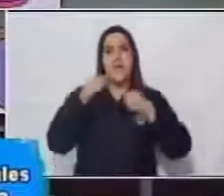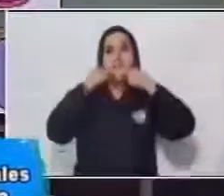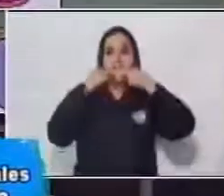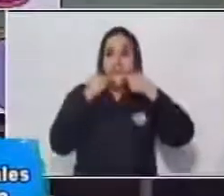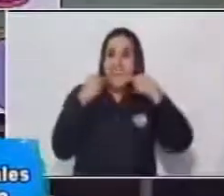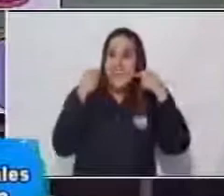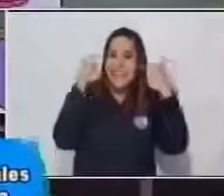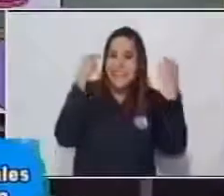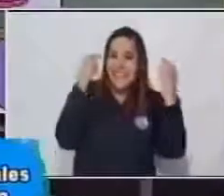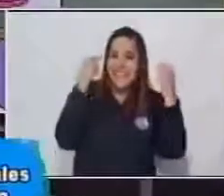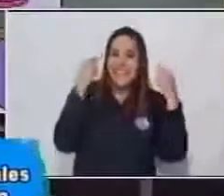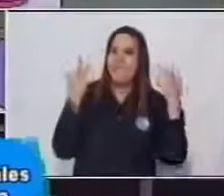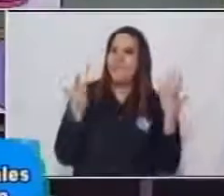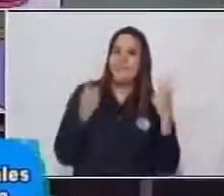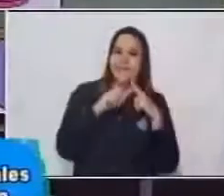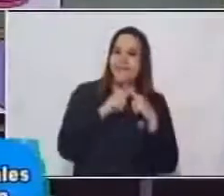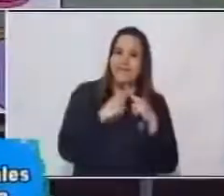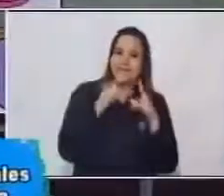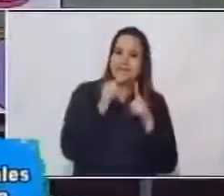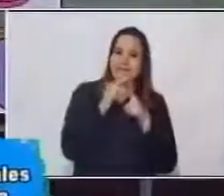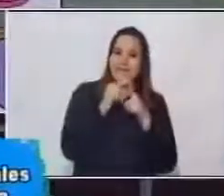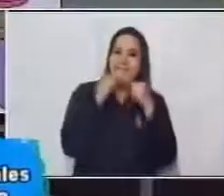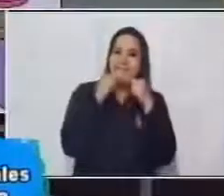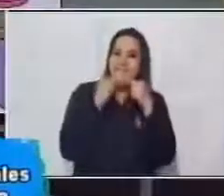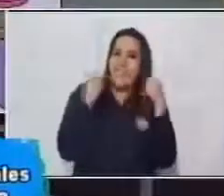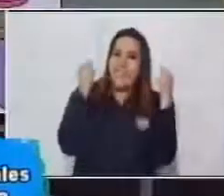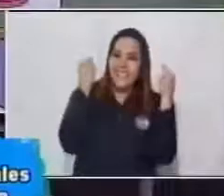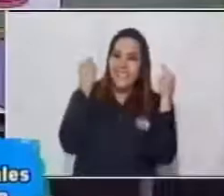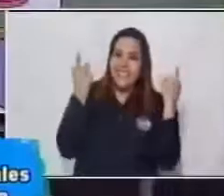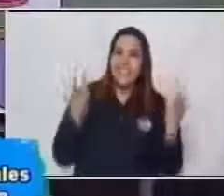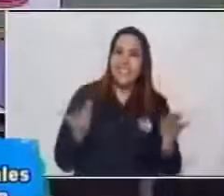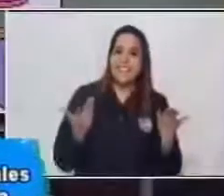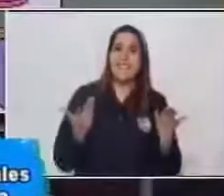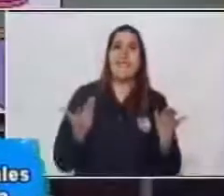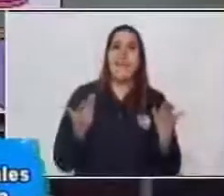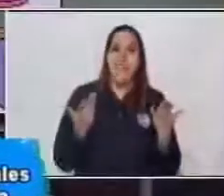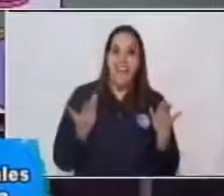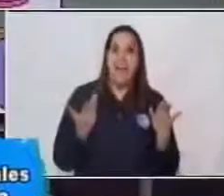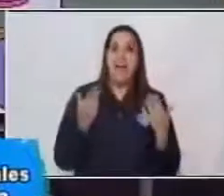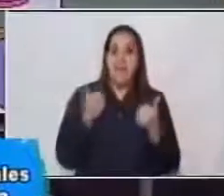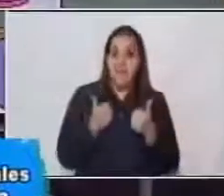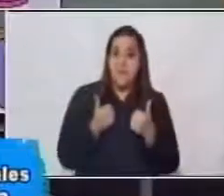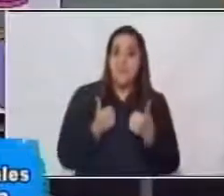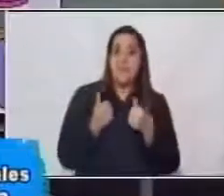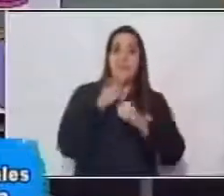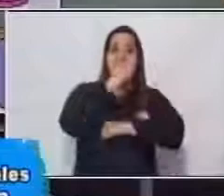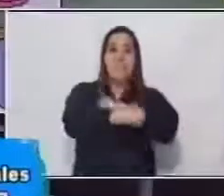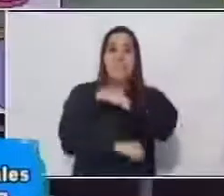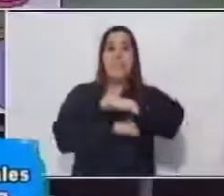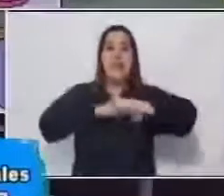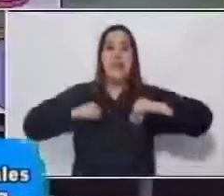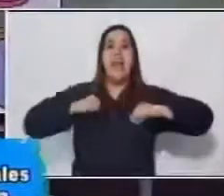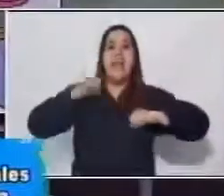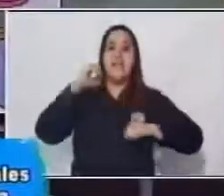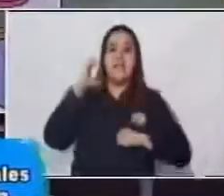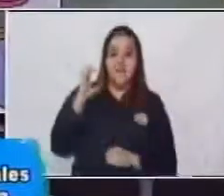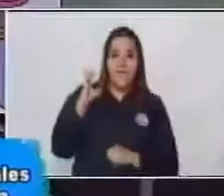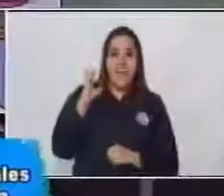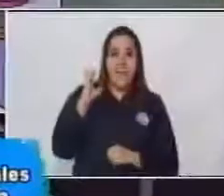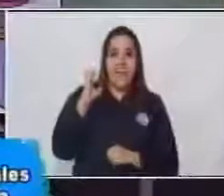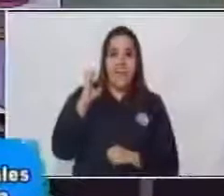Feliz. ¿Con qué inicia feliz? Inicia con. Sí, muy bien. Con